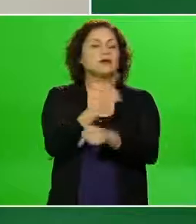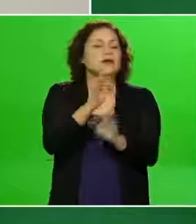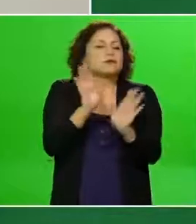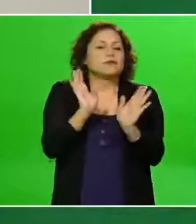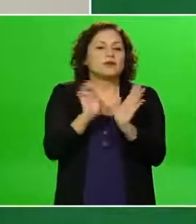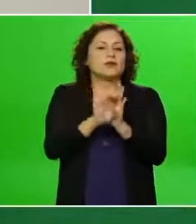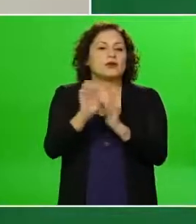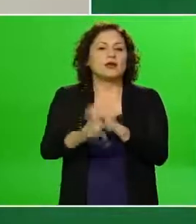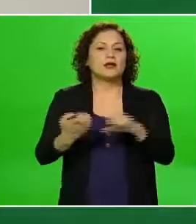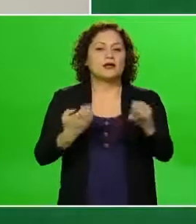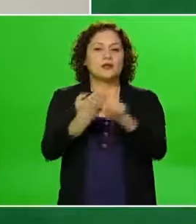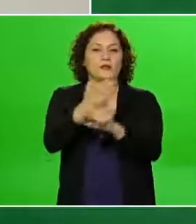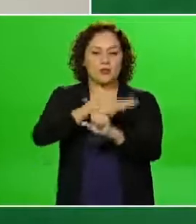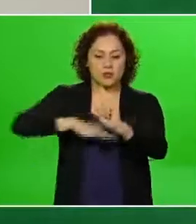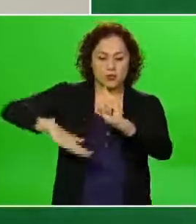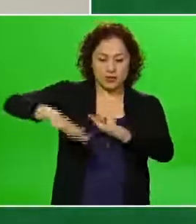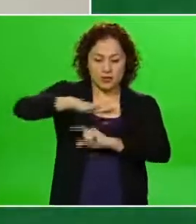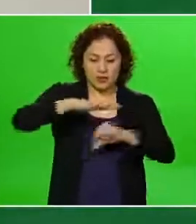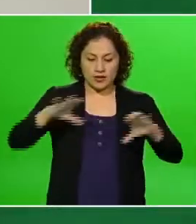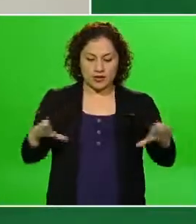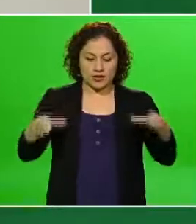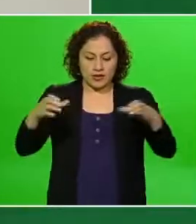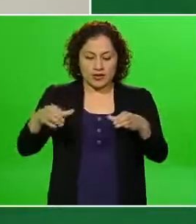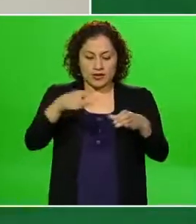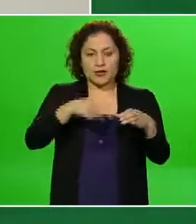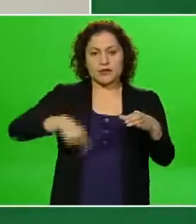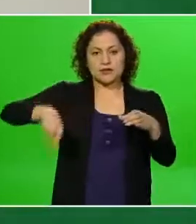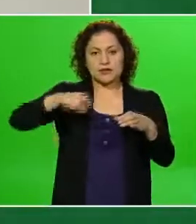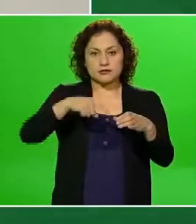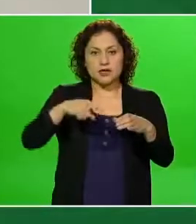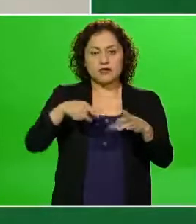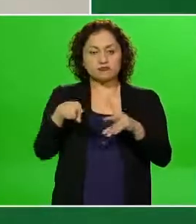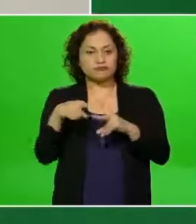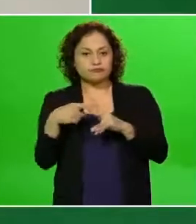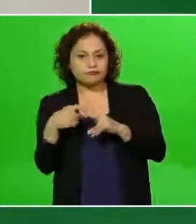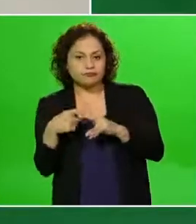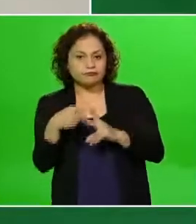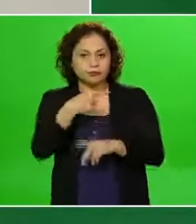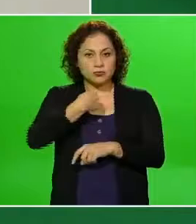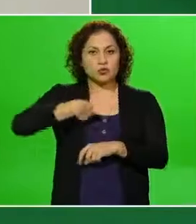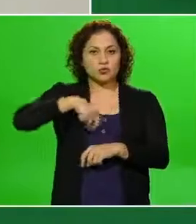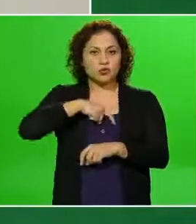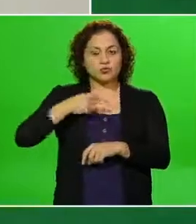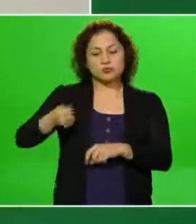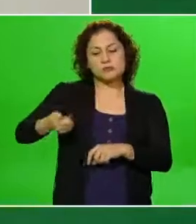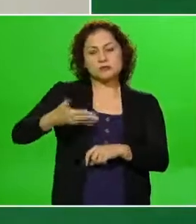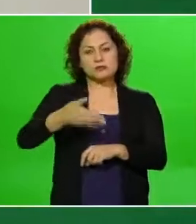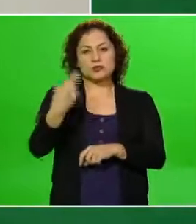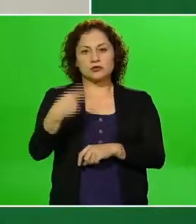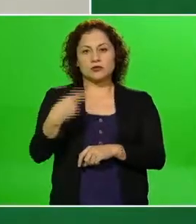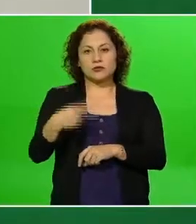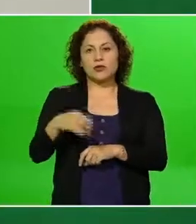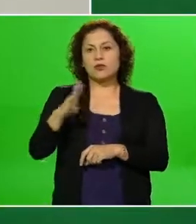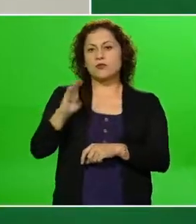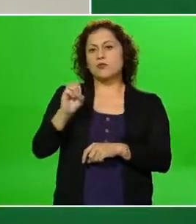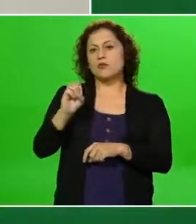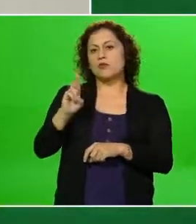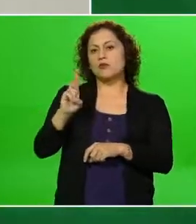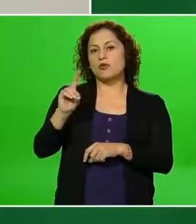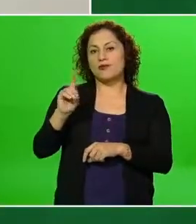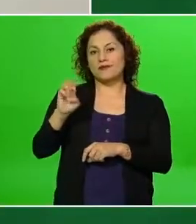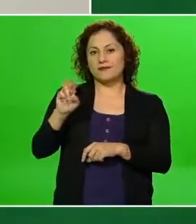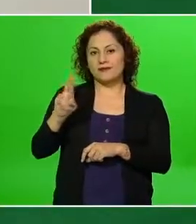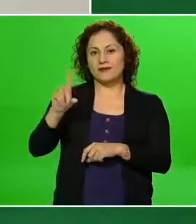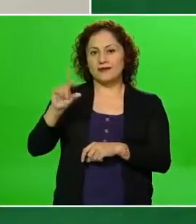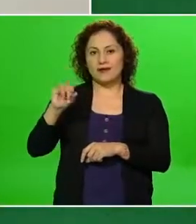entidad está en un punto del comportamiento epidémico que nosotros le denominamos borderline, entonces